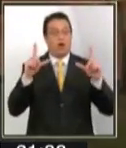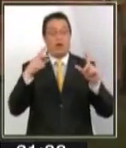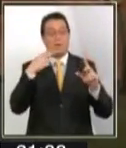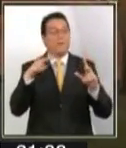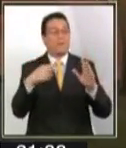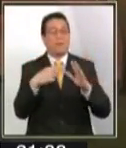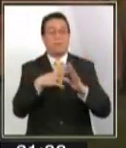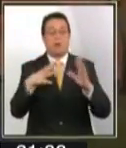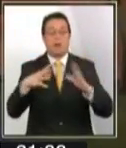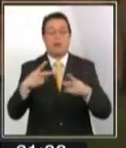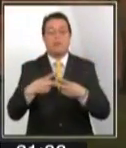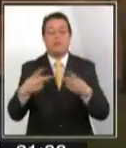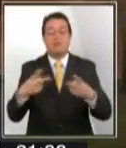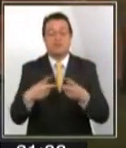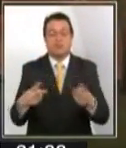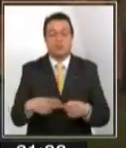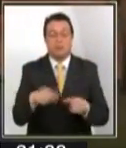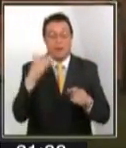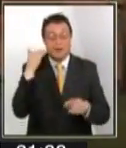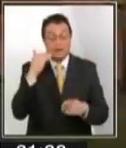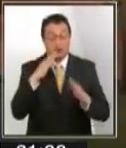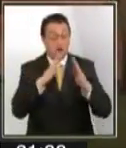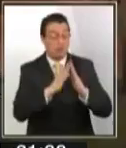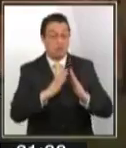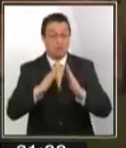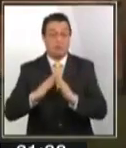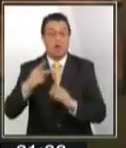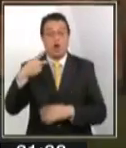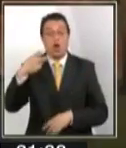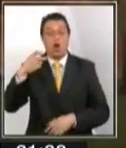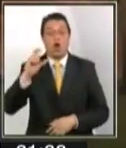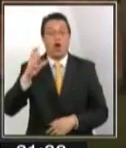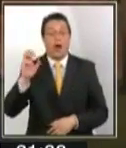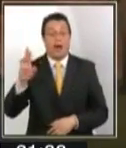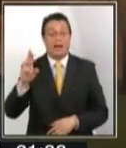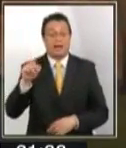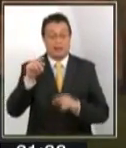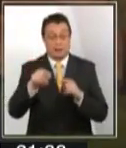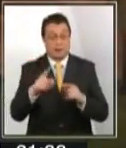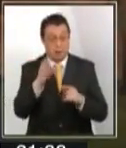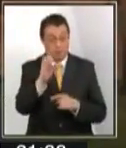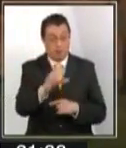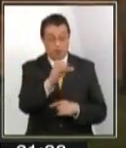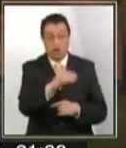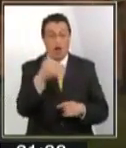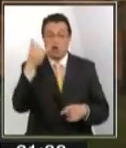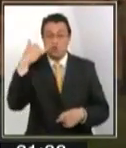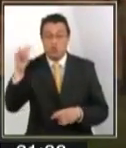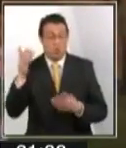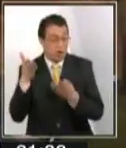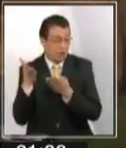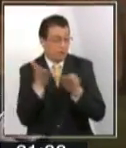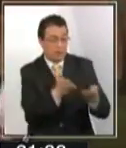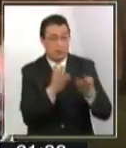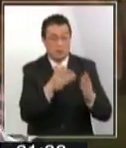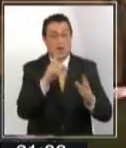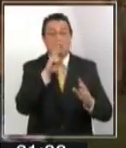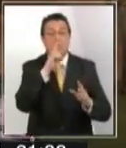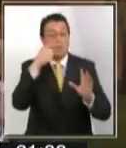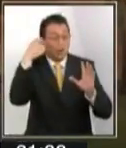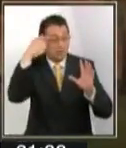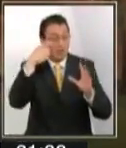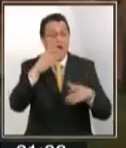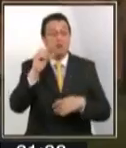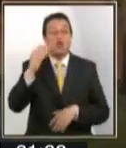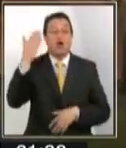medios. Los niños que están en los hogares son una población que jamás había sido visitada por las cámaras de televisión, sino hasta la muerte de Licea, hace